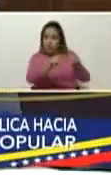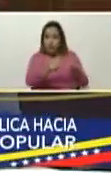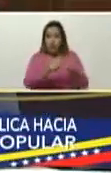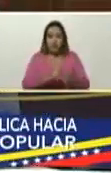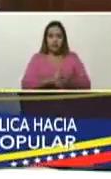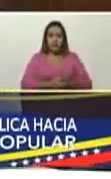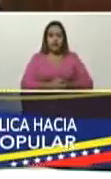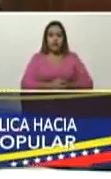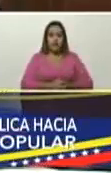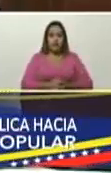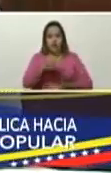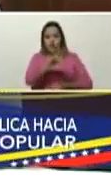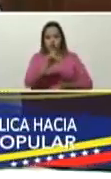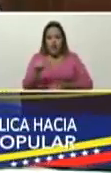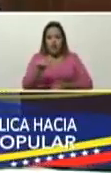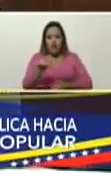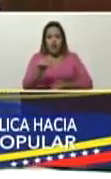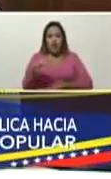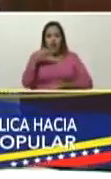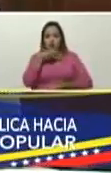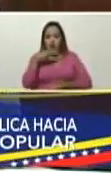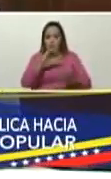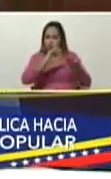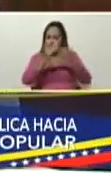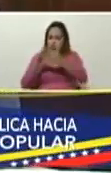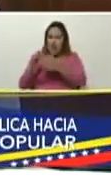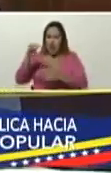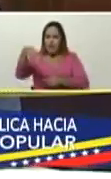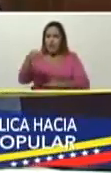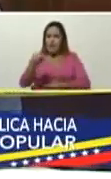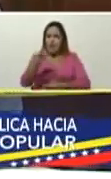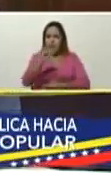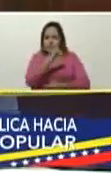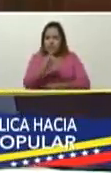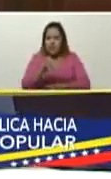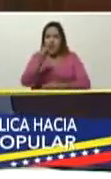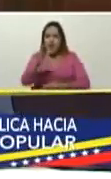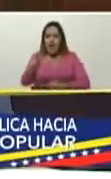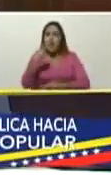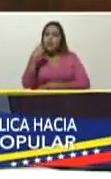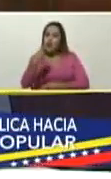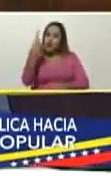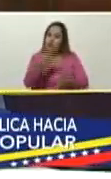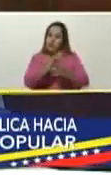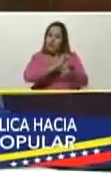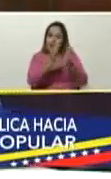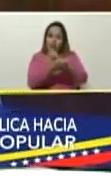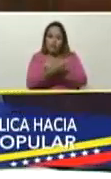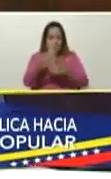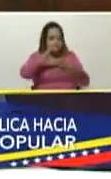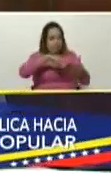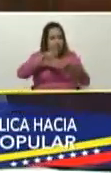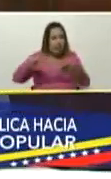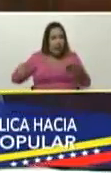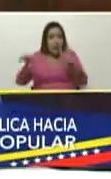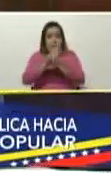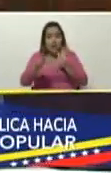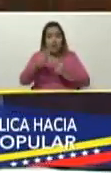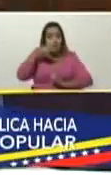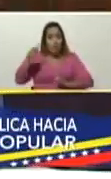el 20 de octubre, en la Comuna del Maizal, hizo el planteamiento de la revisión de las leyes del poder